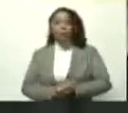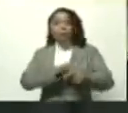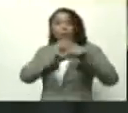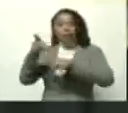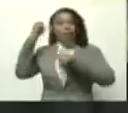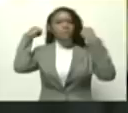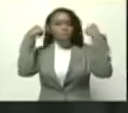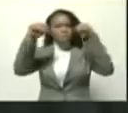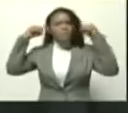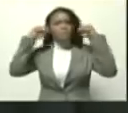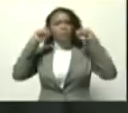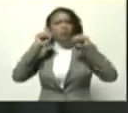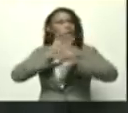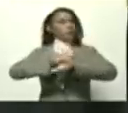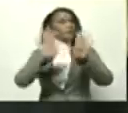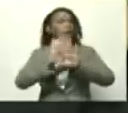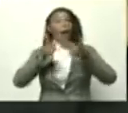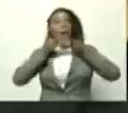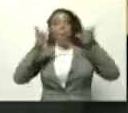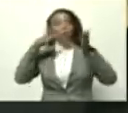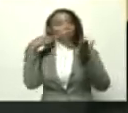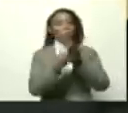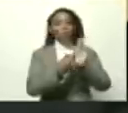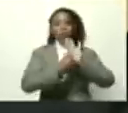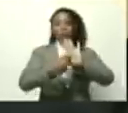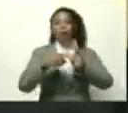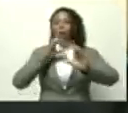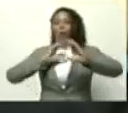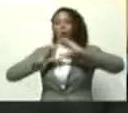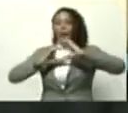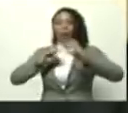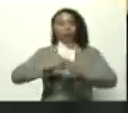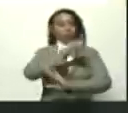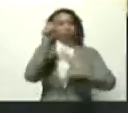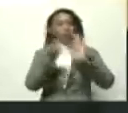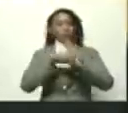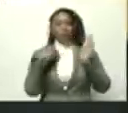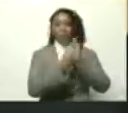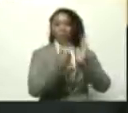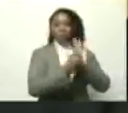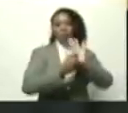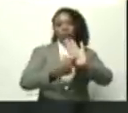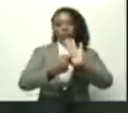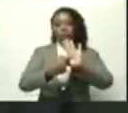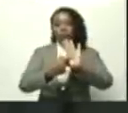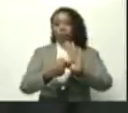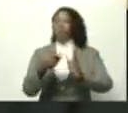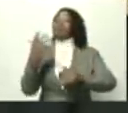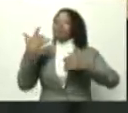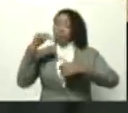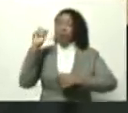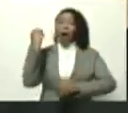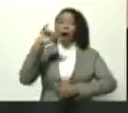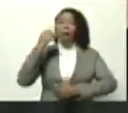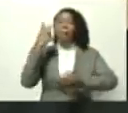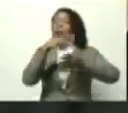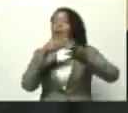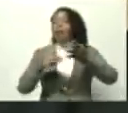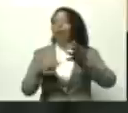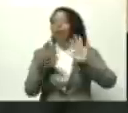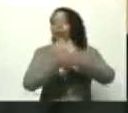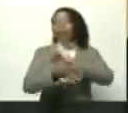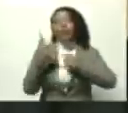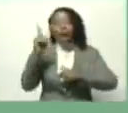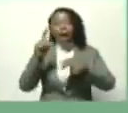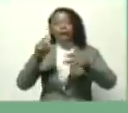entrenaron. Eso ya es público, es notorio, es comunicacional, queda plenamente demostrado. Incluso autores materiales